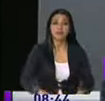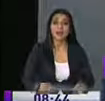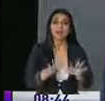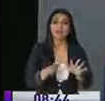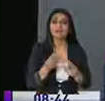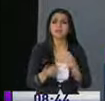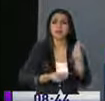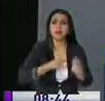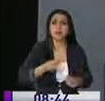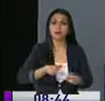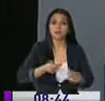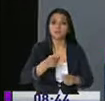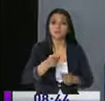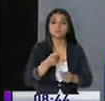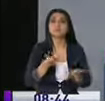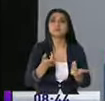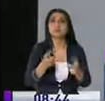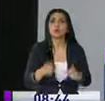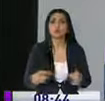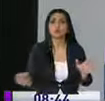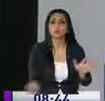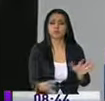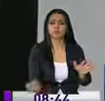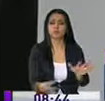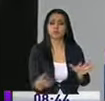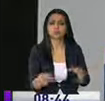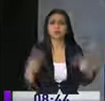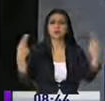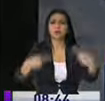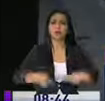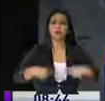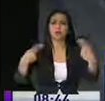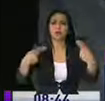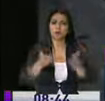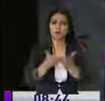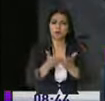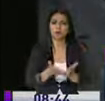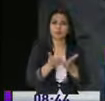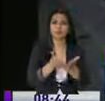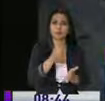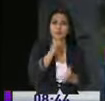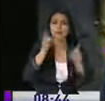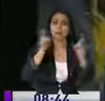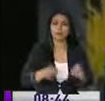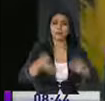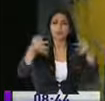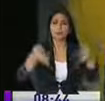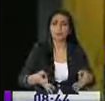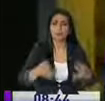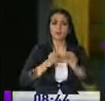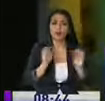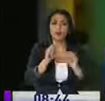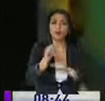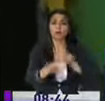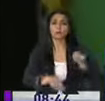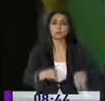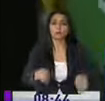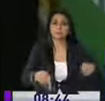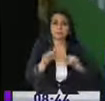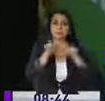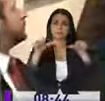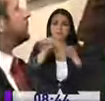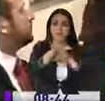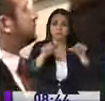deben cumplir los depósitos aduaneros en las terminales portuarias privadas y concesionadas, pues según la